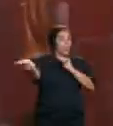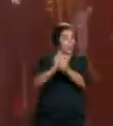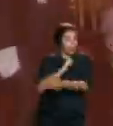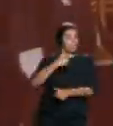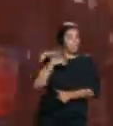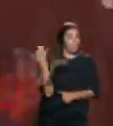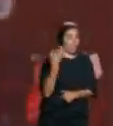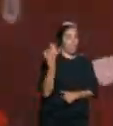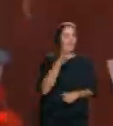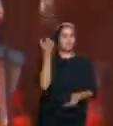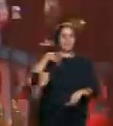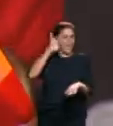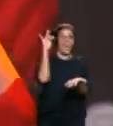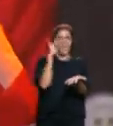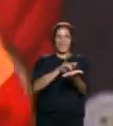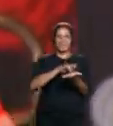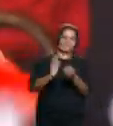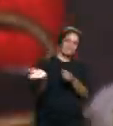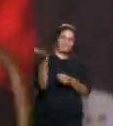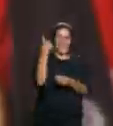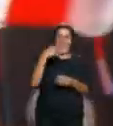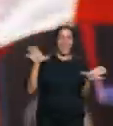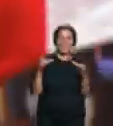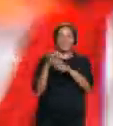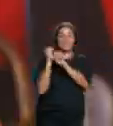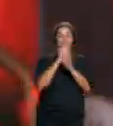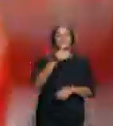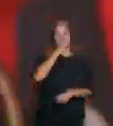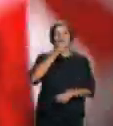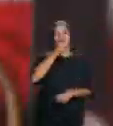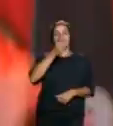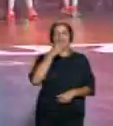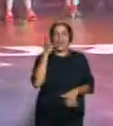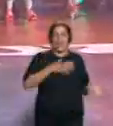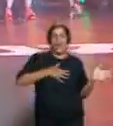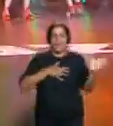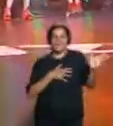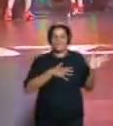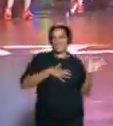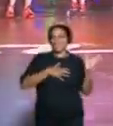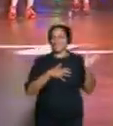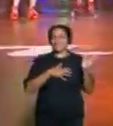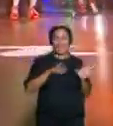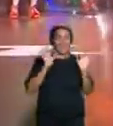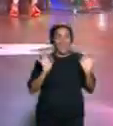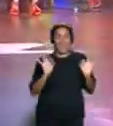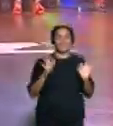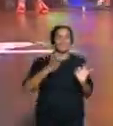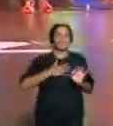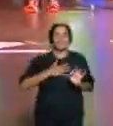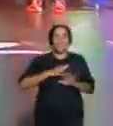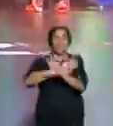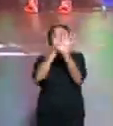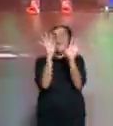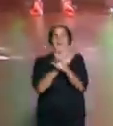Para la hora, vente con la Sonora a bailar. Es mi